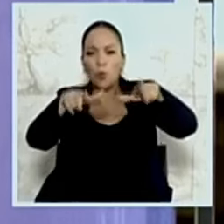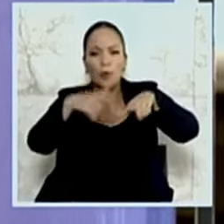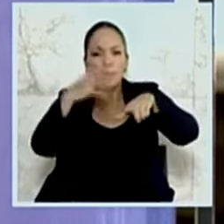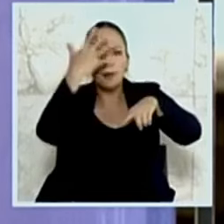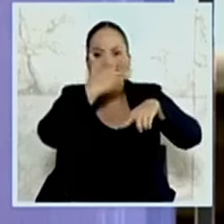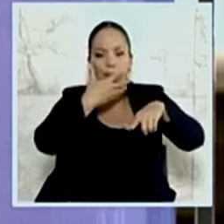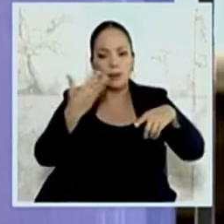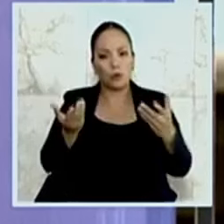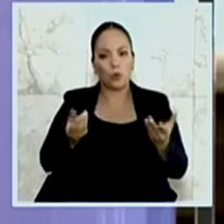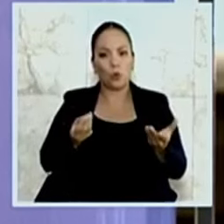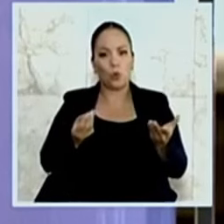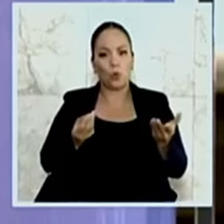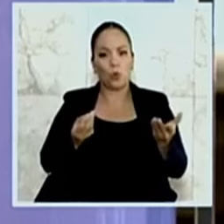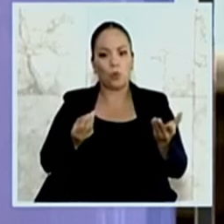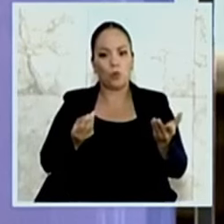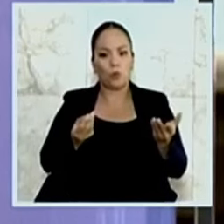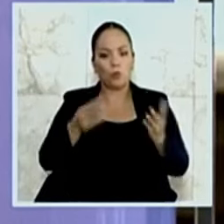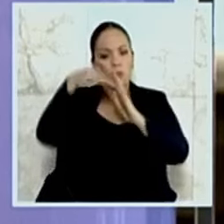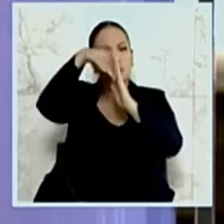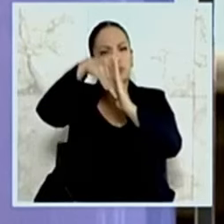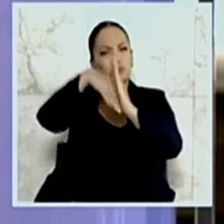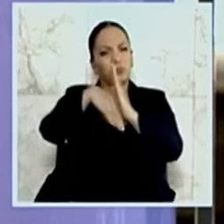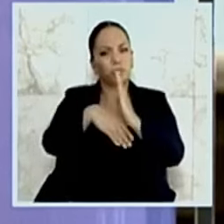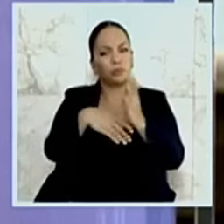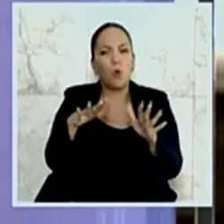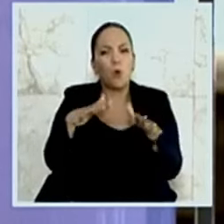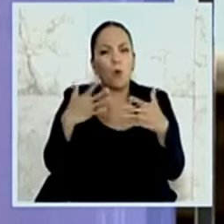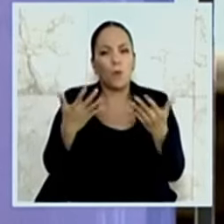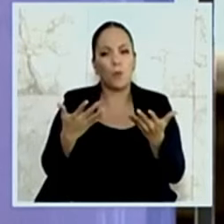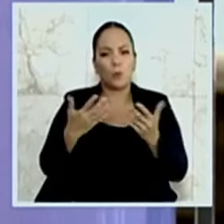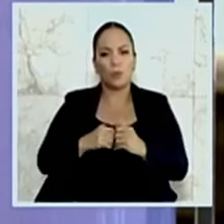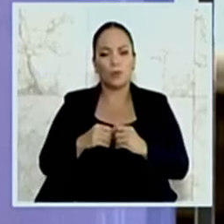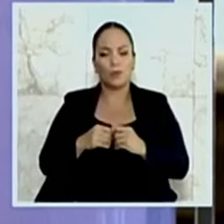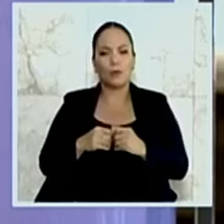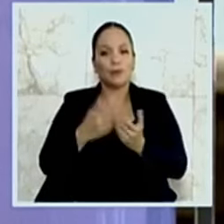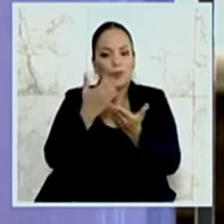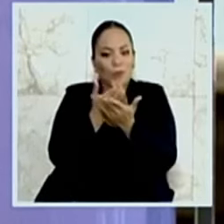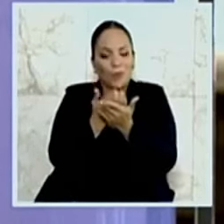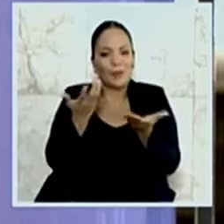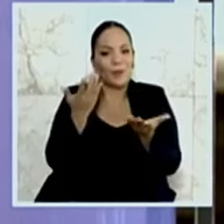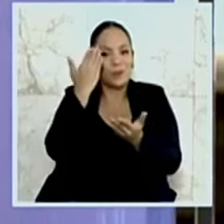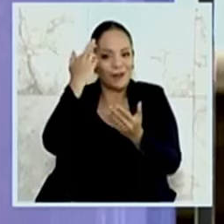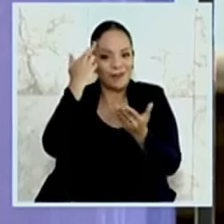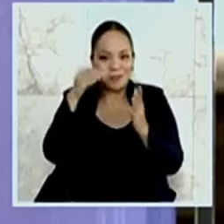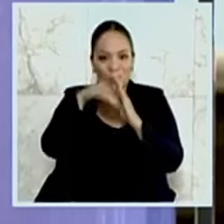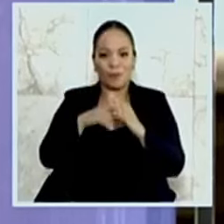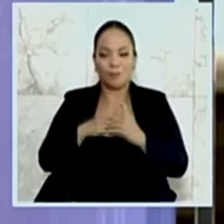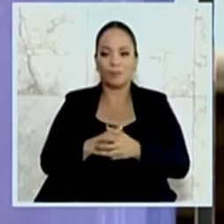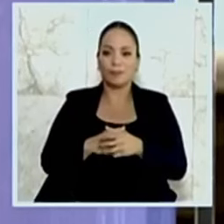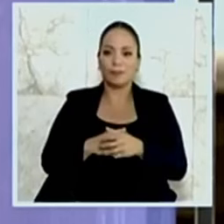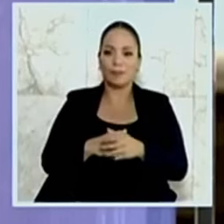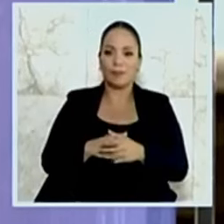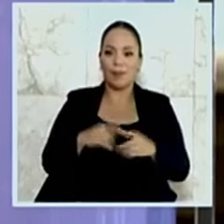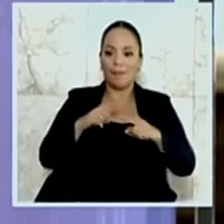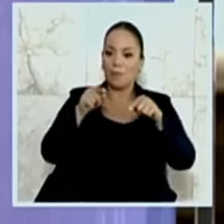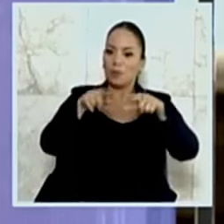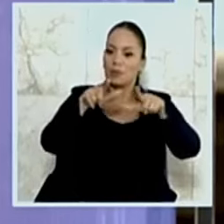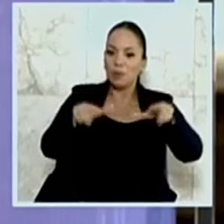me causó una adivinanza económica. Cómo ese activo, ese lugar tan